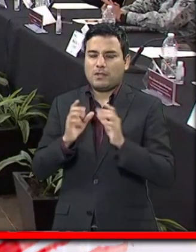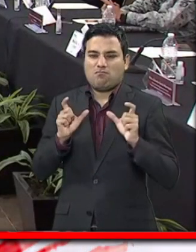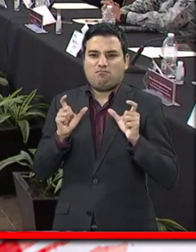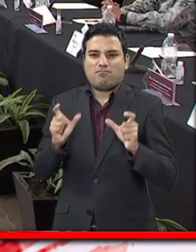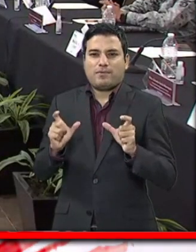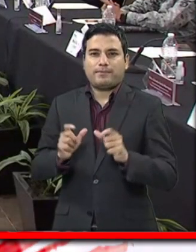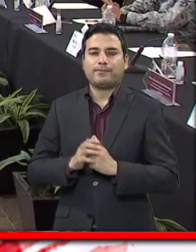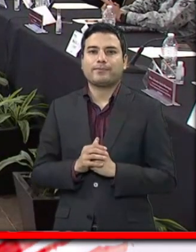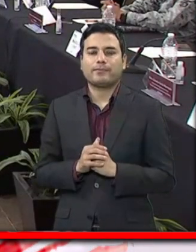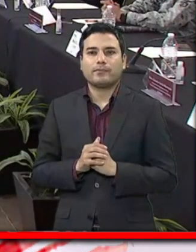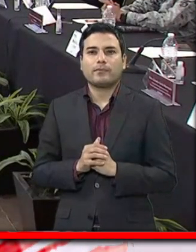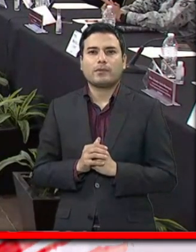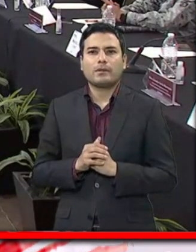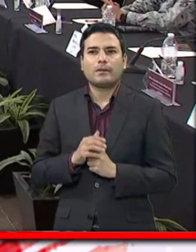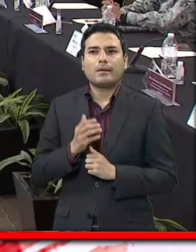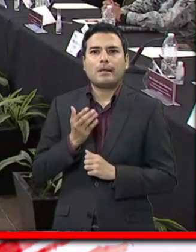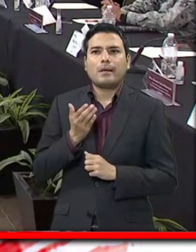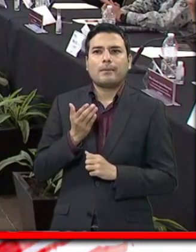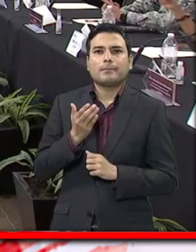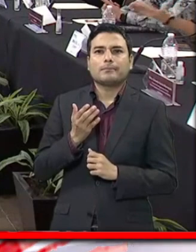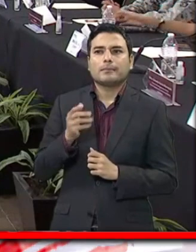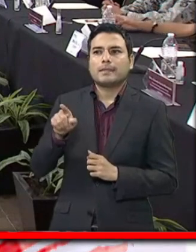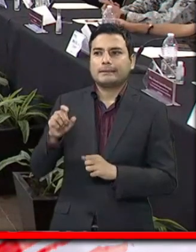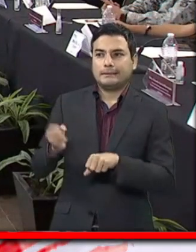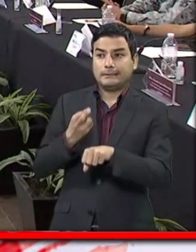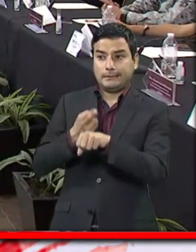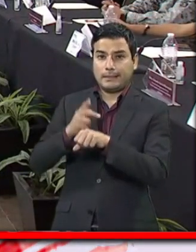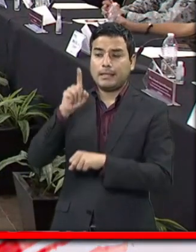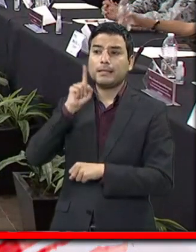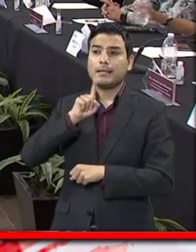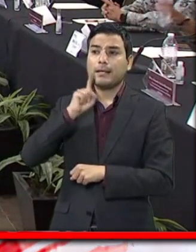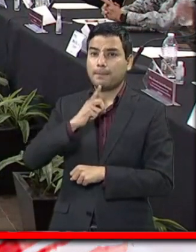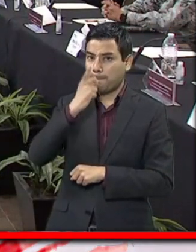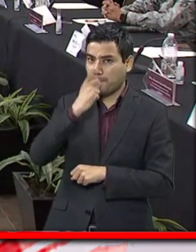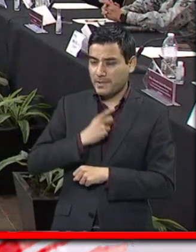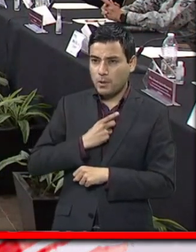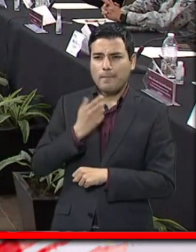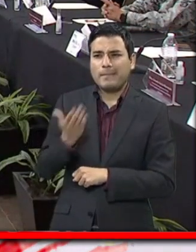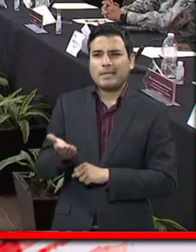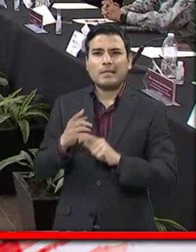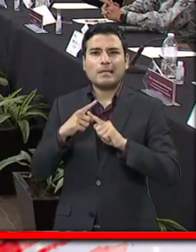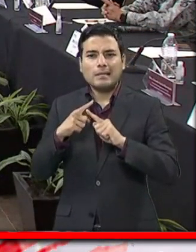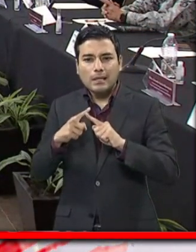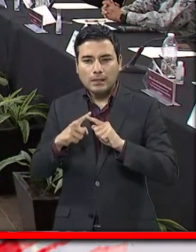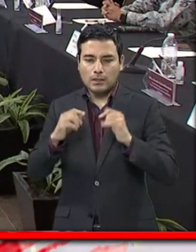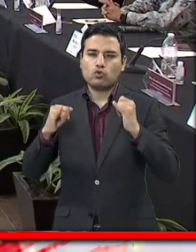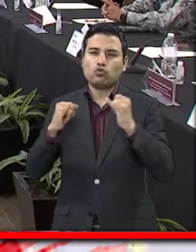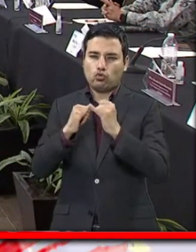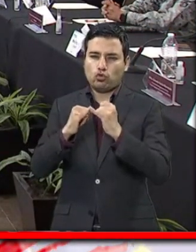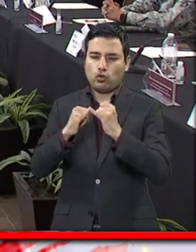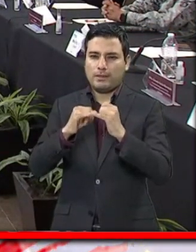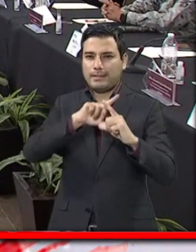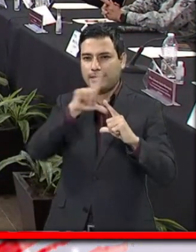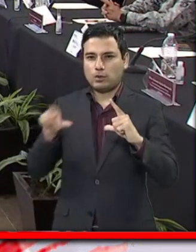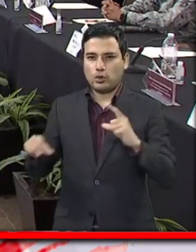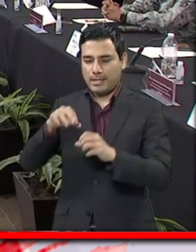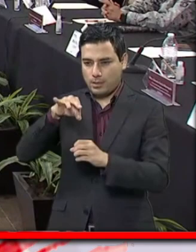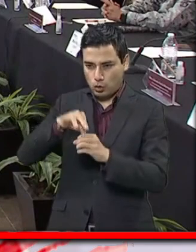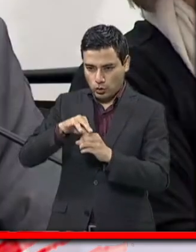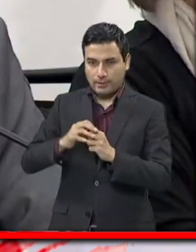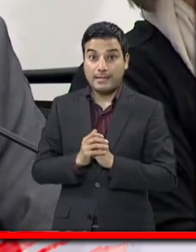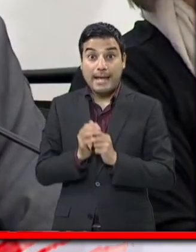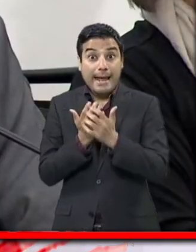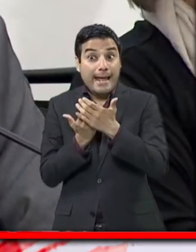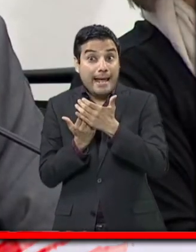realmente la petición me informa la secretaria fue del Instituto Nacional electoral Y ya hoy mismo en la mañana se